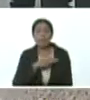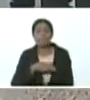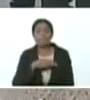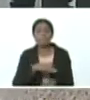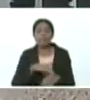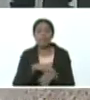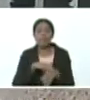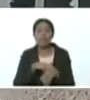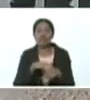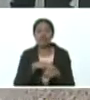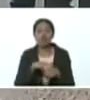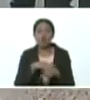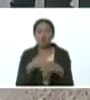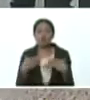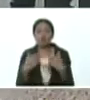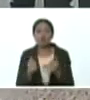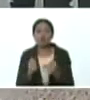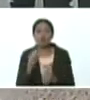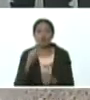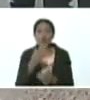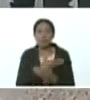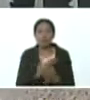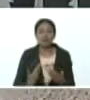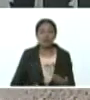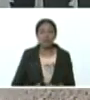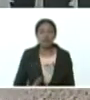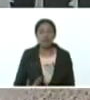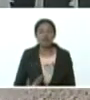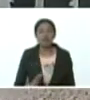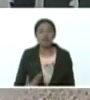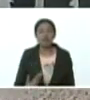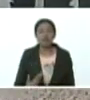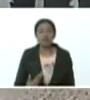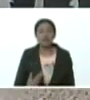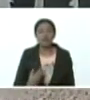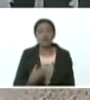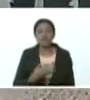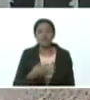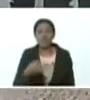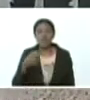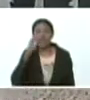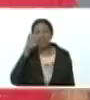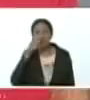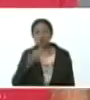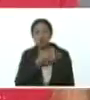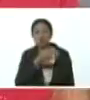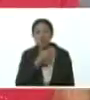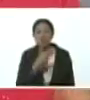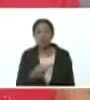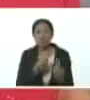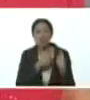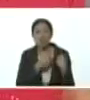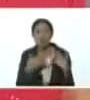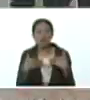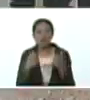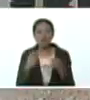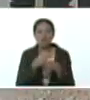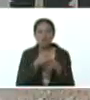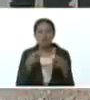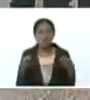Alvarado. Ahí está nuestra presidenta del Seguro Social, los viceministros, los encargados de la salud en